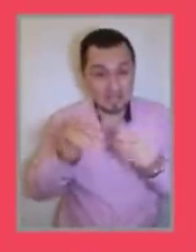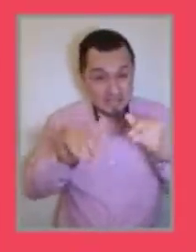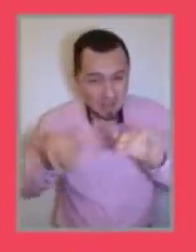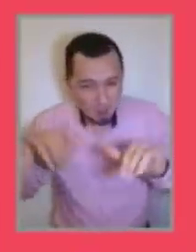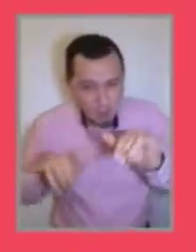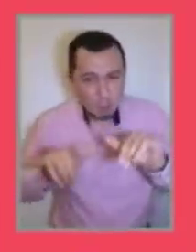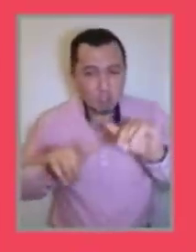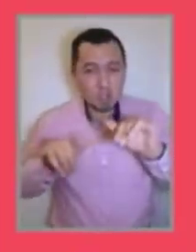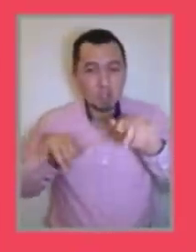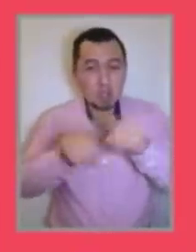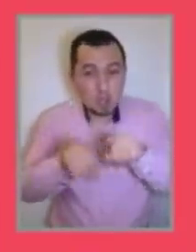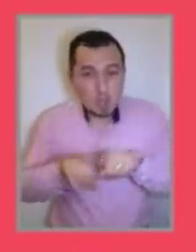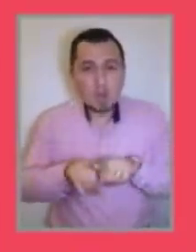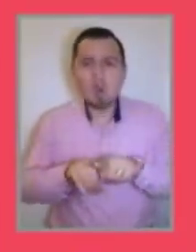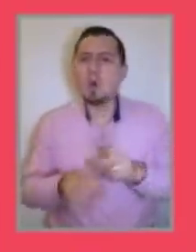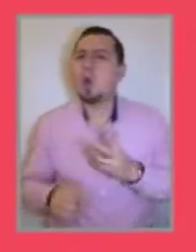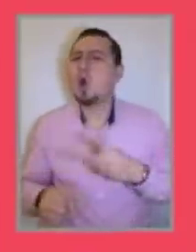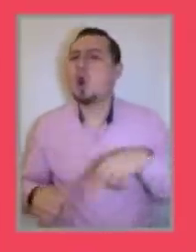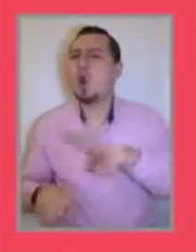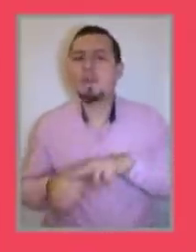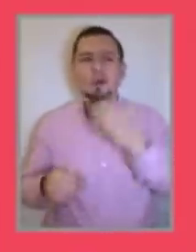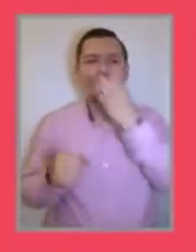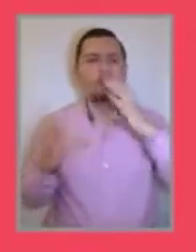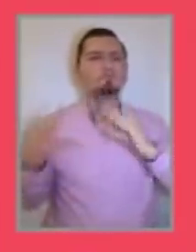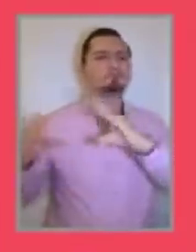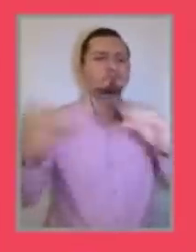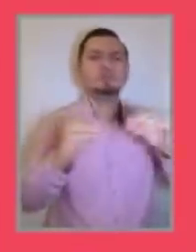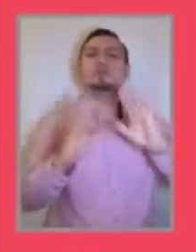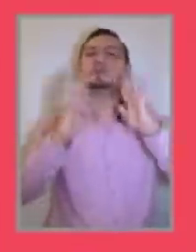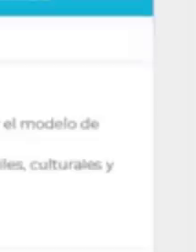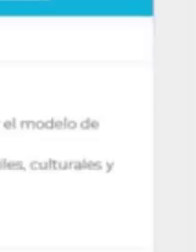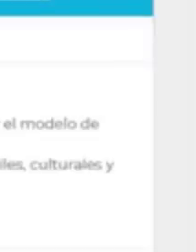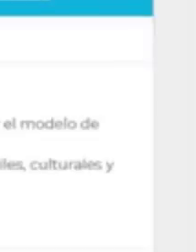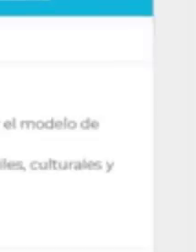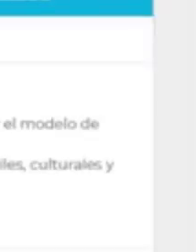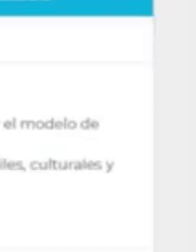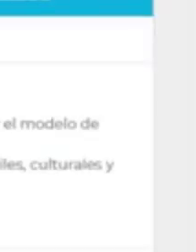laboratorios, en el modelo híbrido, parte a la distancia, parte presencial,